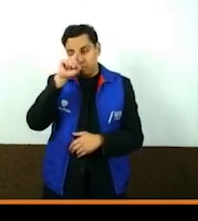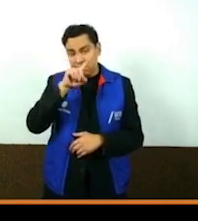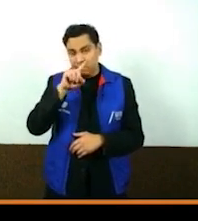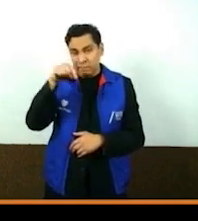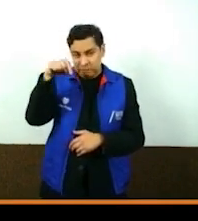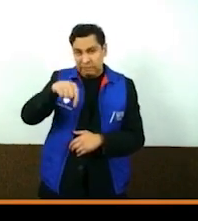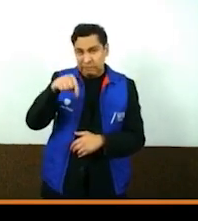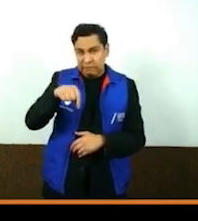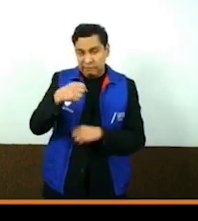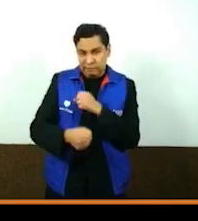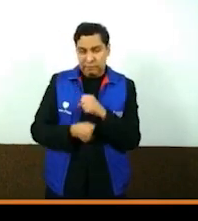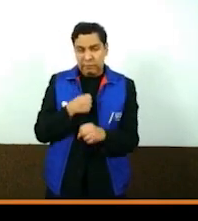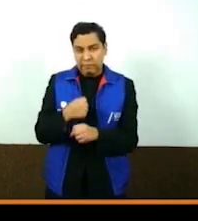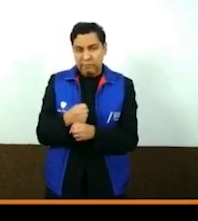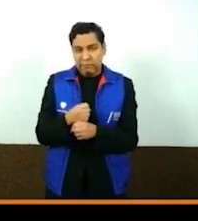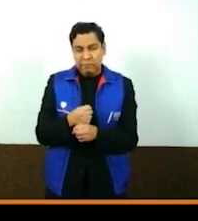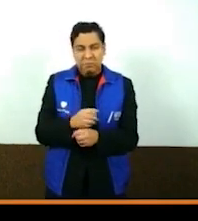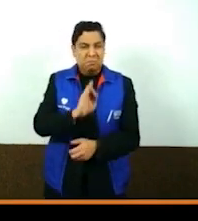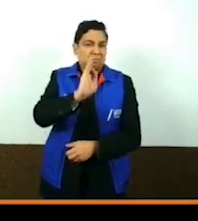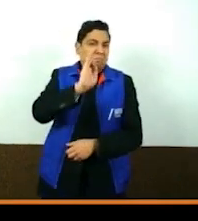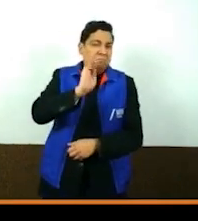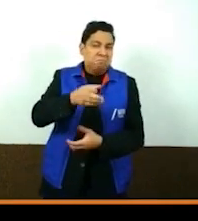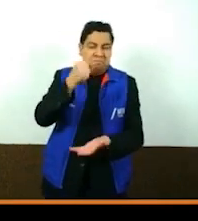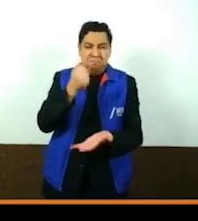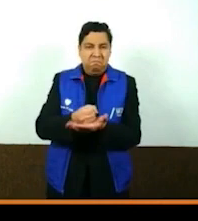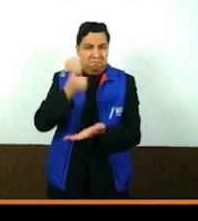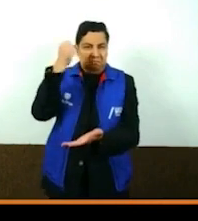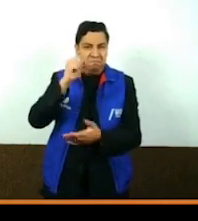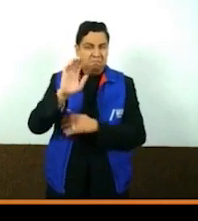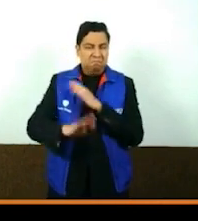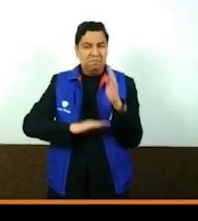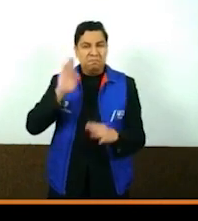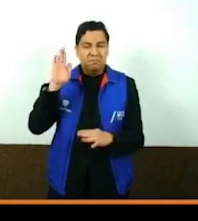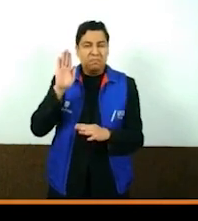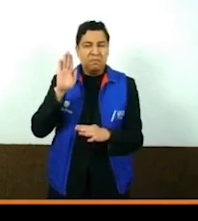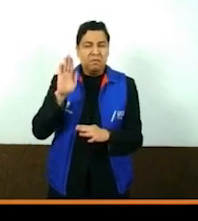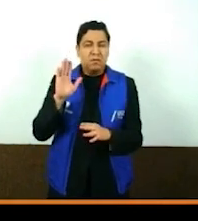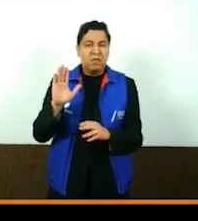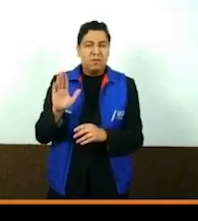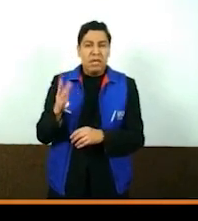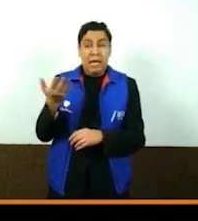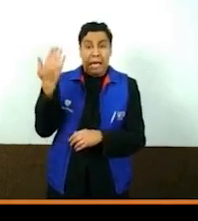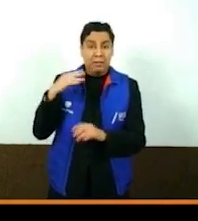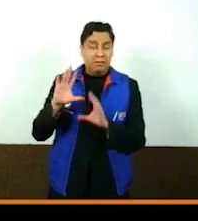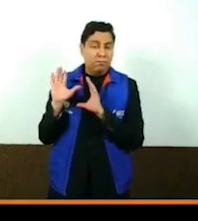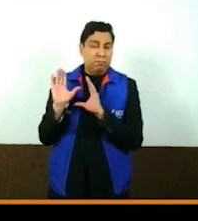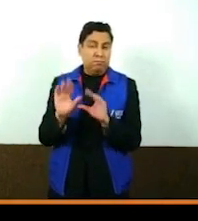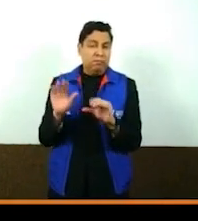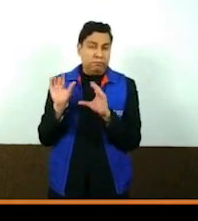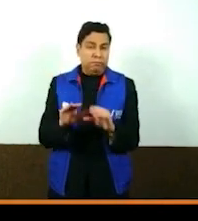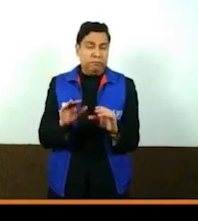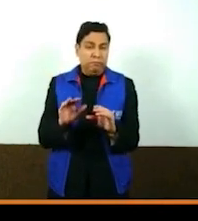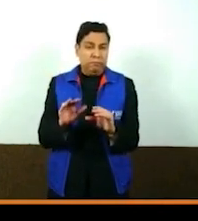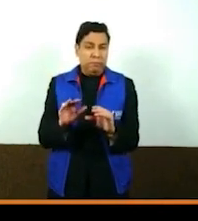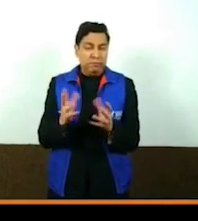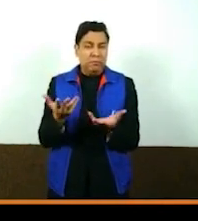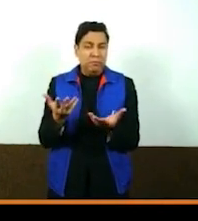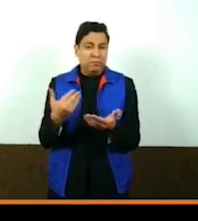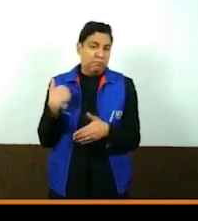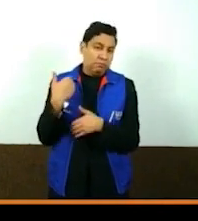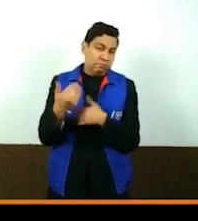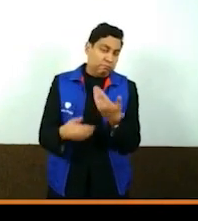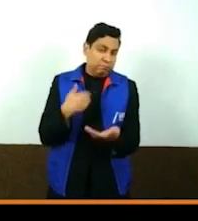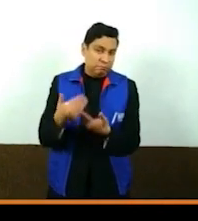pues han aprobado con éxito toda la capacitación que requiere todo este